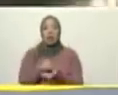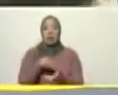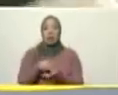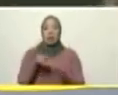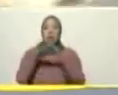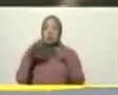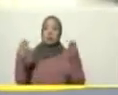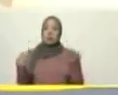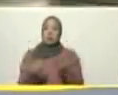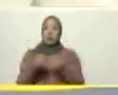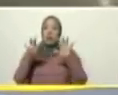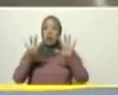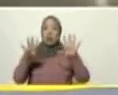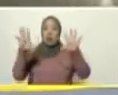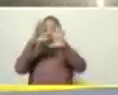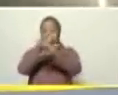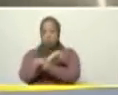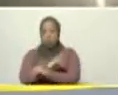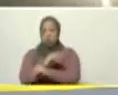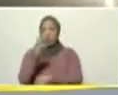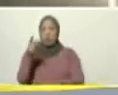pendiente, a las 9 de la noche.